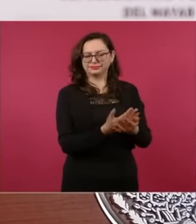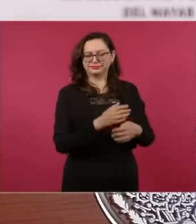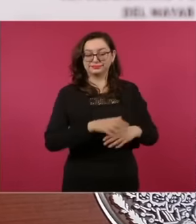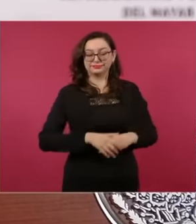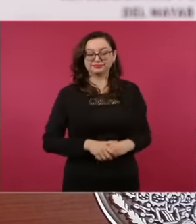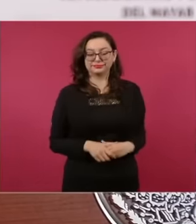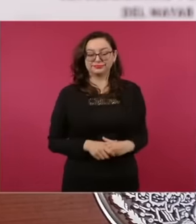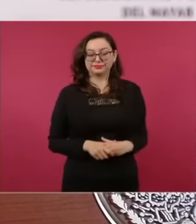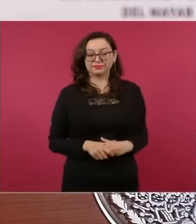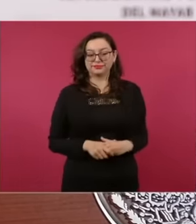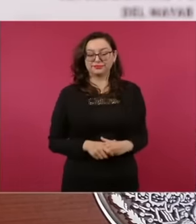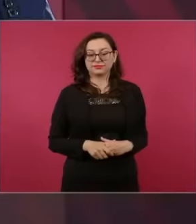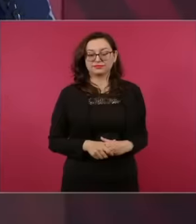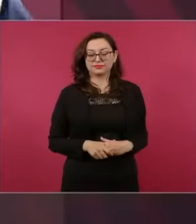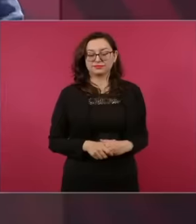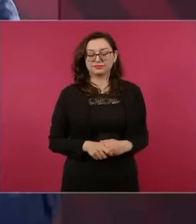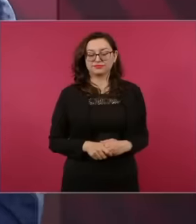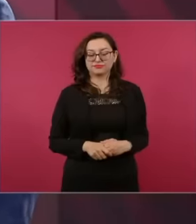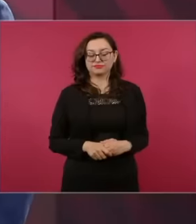Que